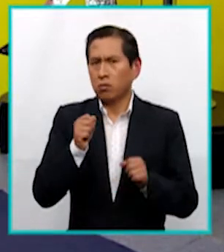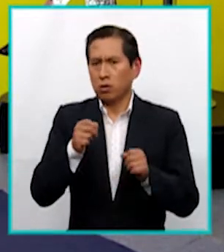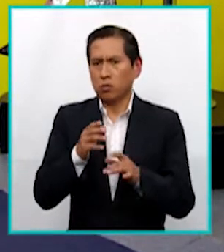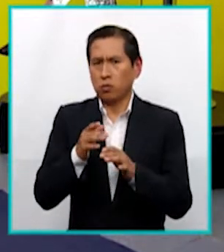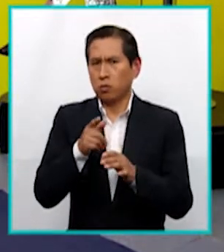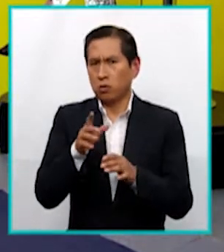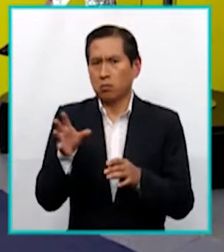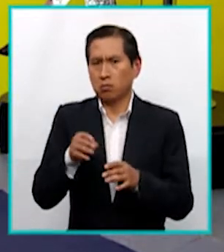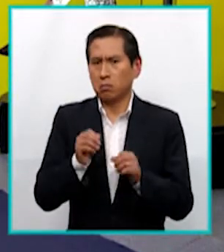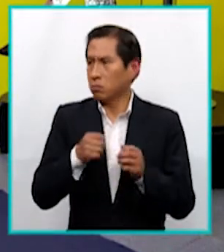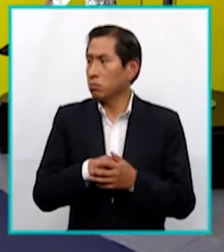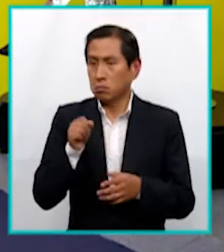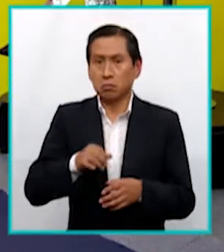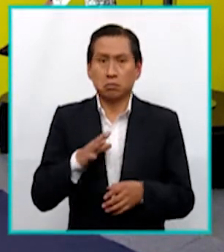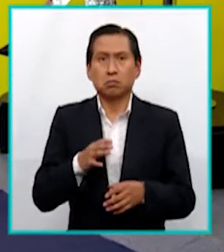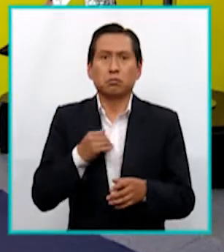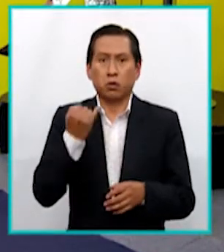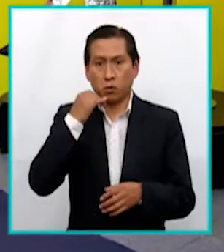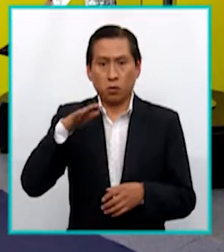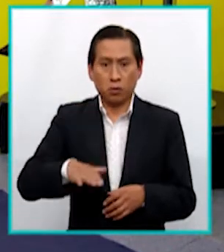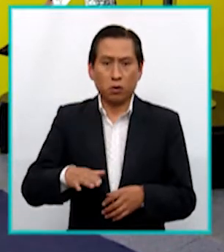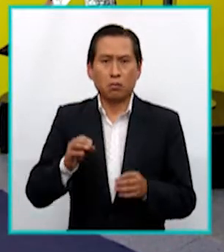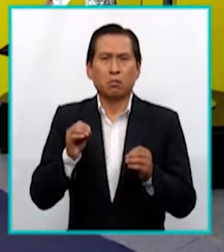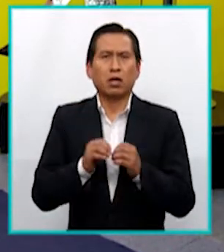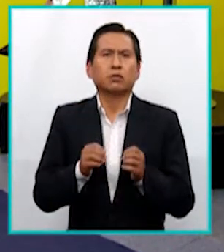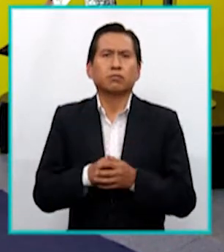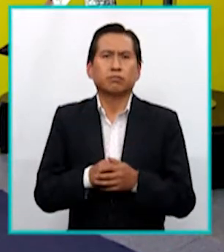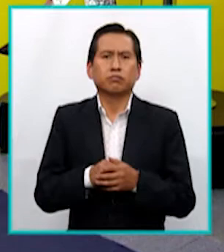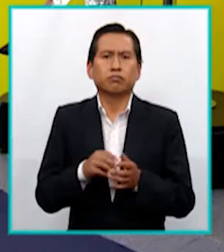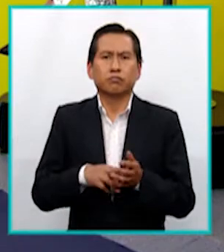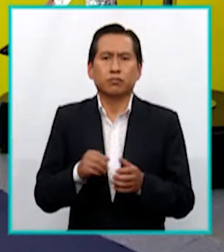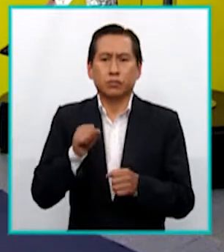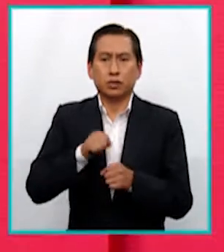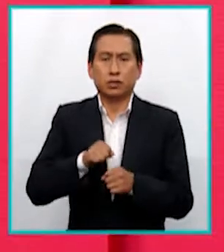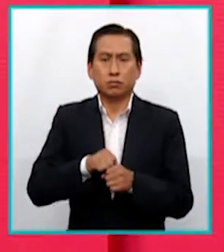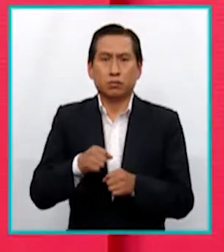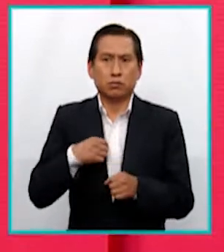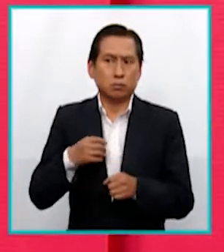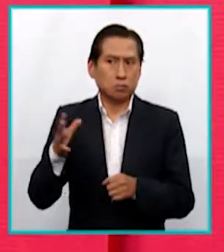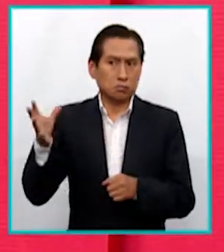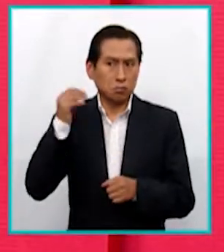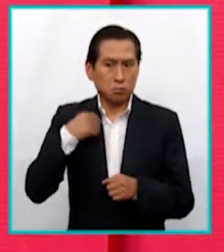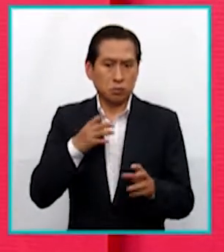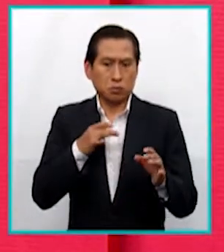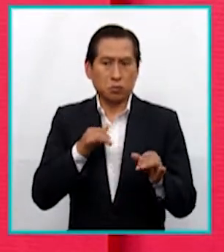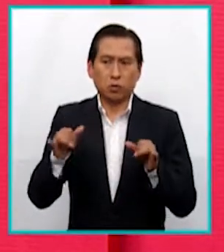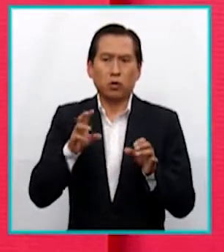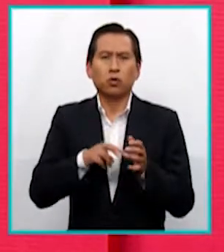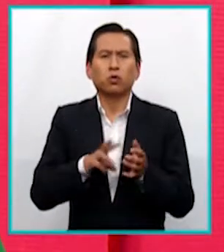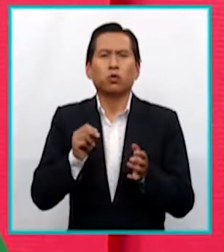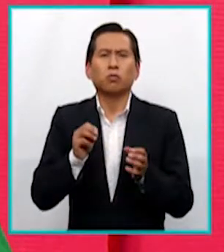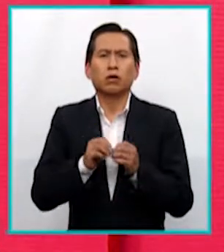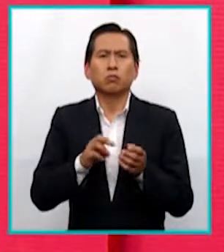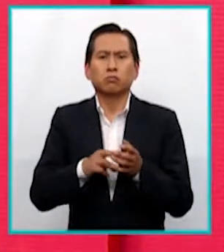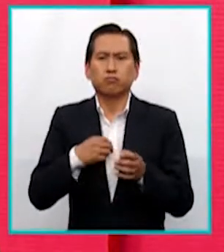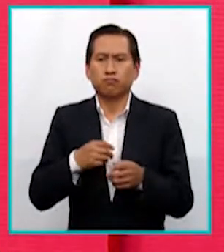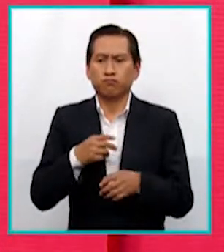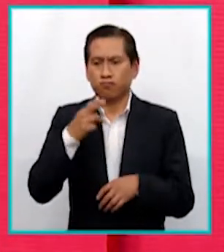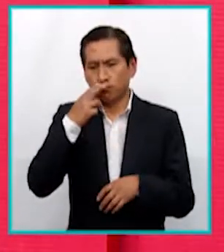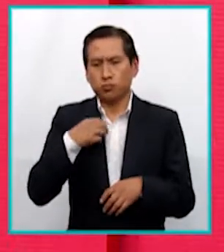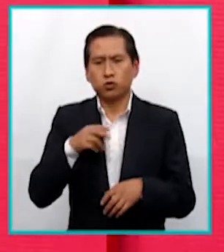lograste sacar con la flauta? Sí, o sea, de chiquito, más que el trabajo de querer sacar, o sea, uh-huh. Igualito era el ocio, ¿no?